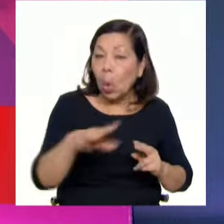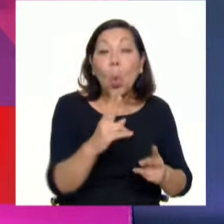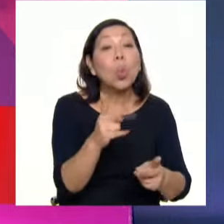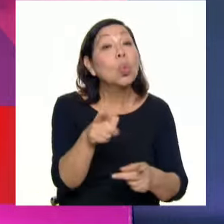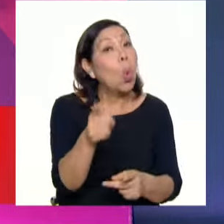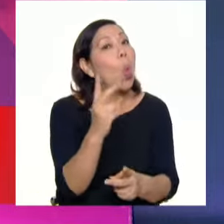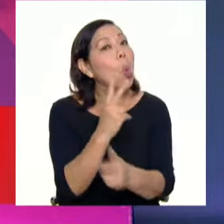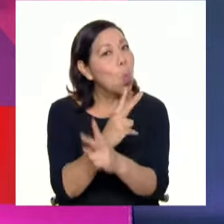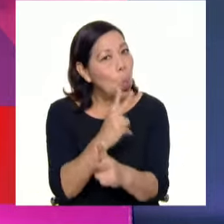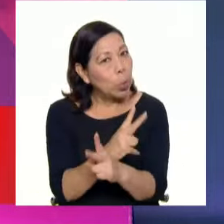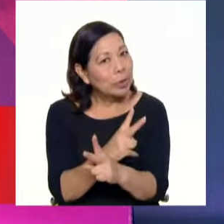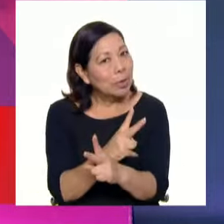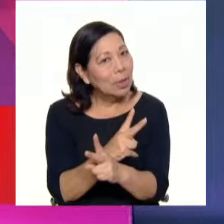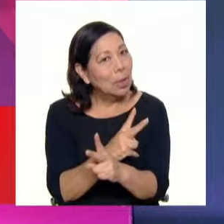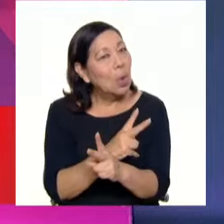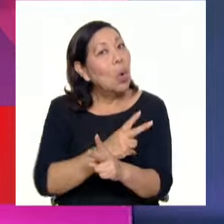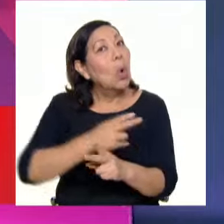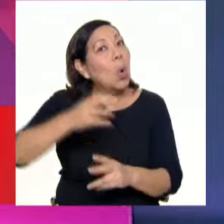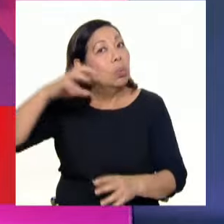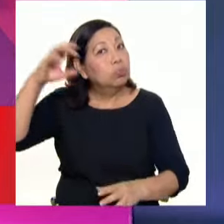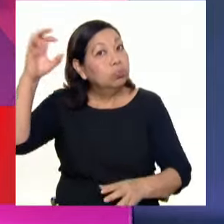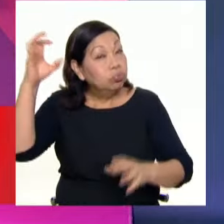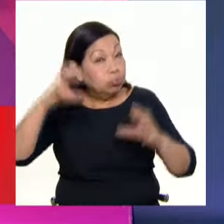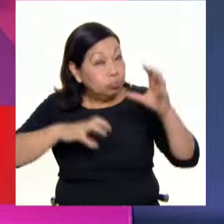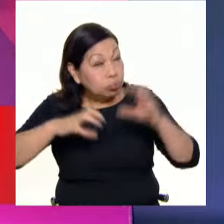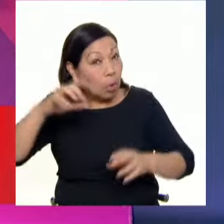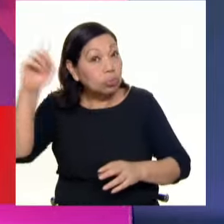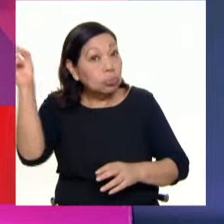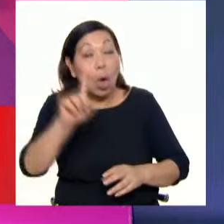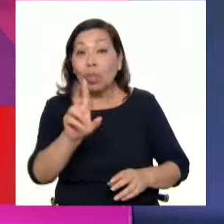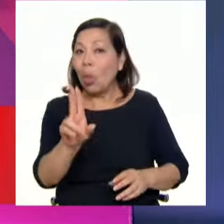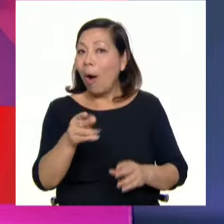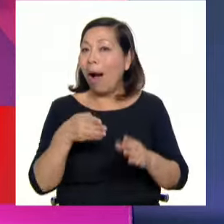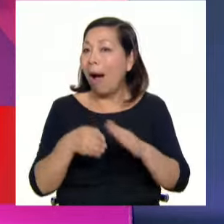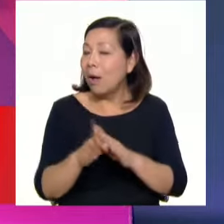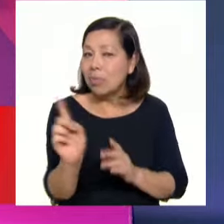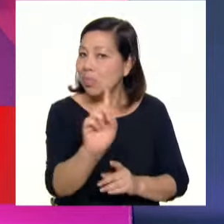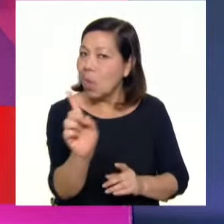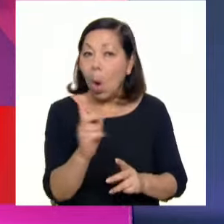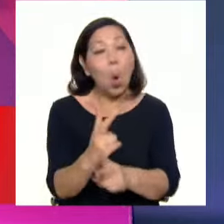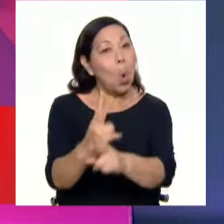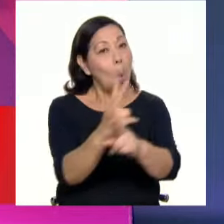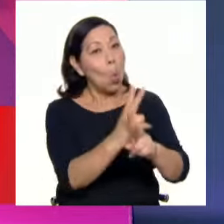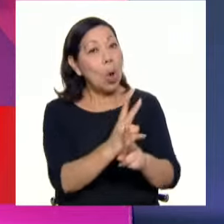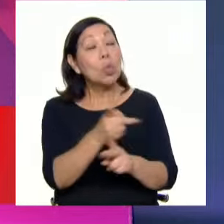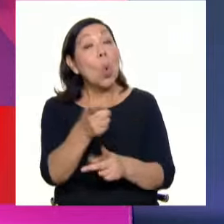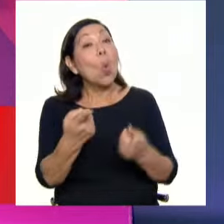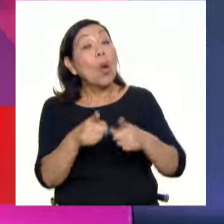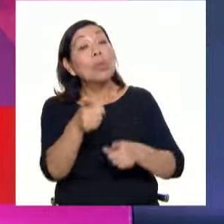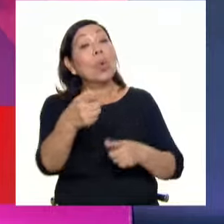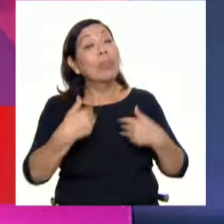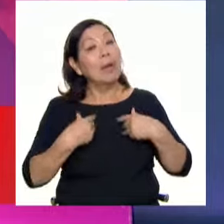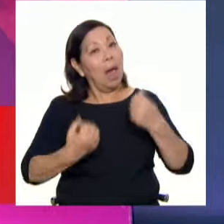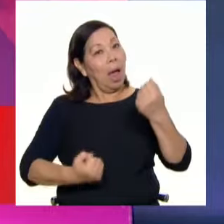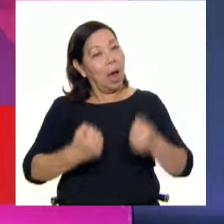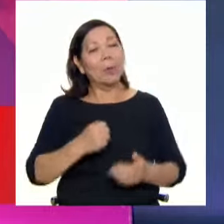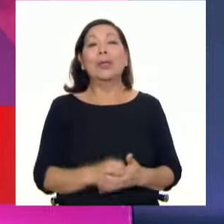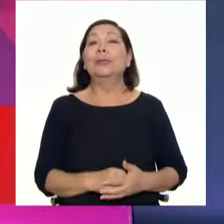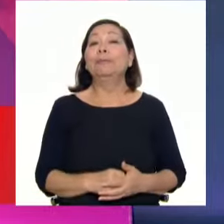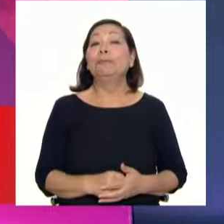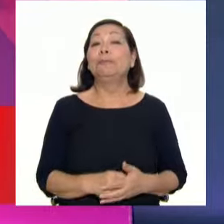mucho cuidado con las tormentas. Si ven que se aproxima una tormenta, por favor no se expongan. Mucho cuidado al manejar también. Ahora